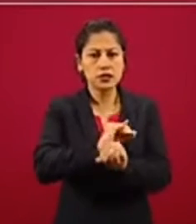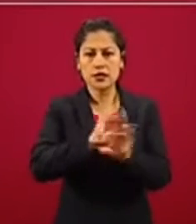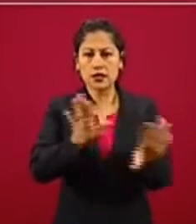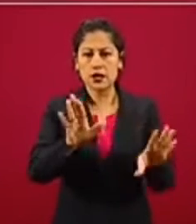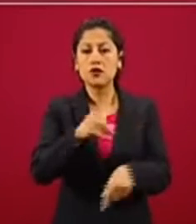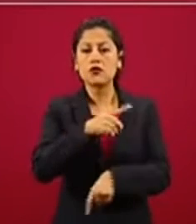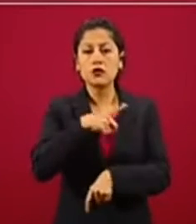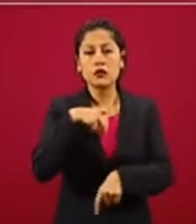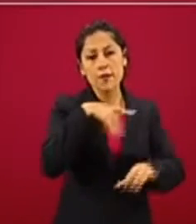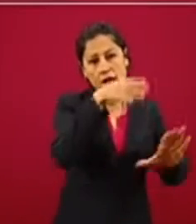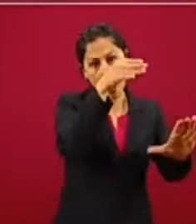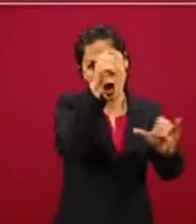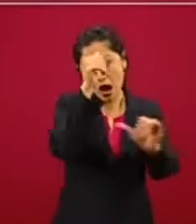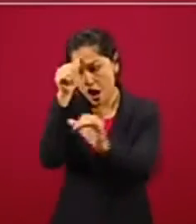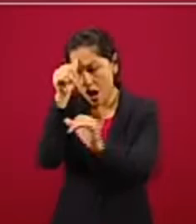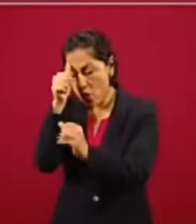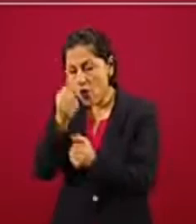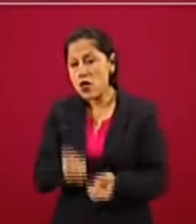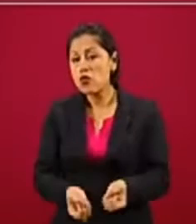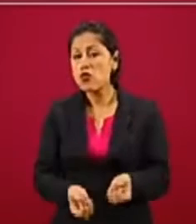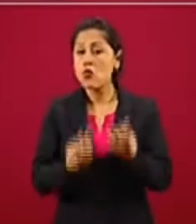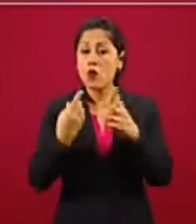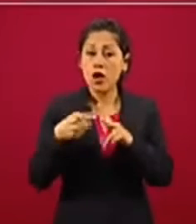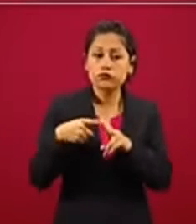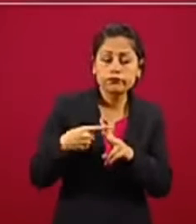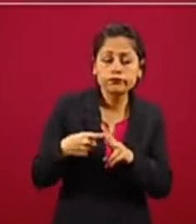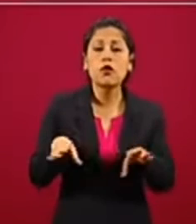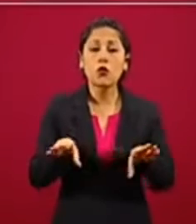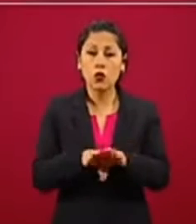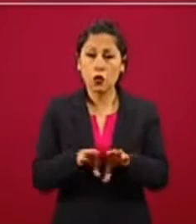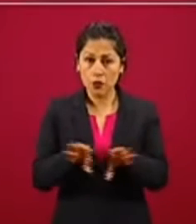Entonces, no podemos